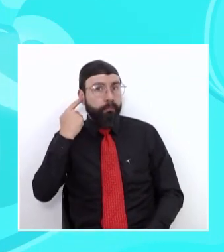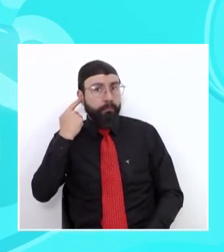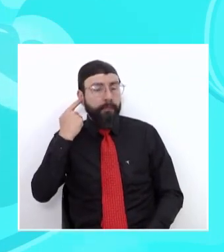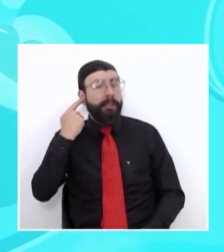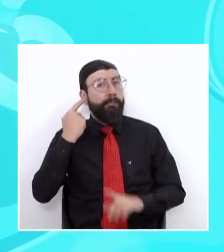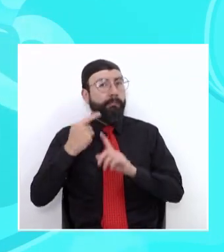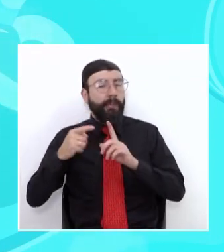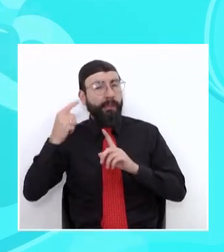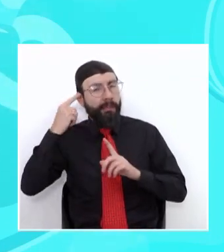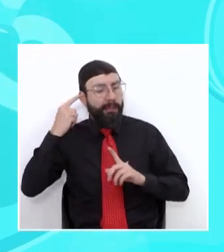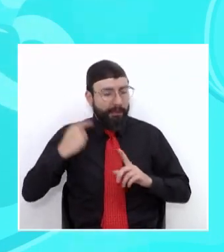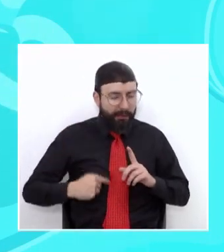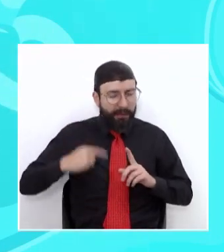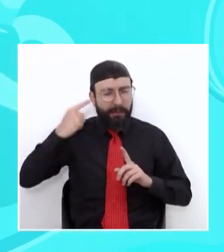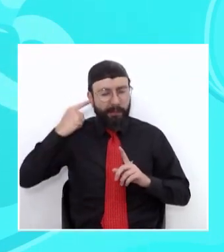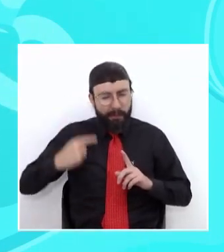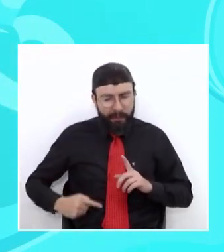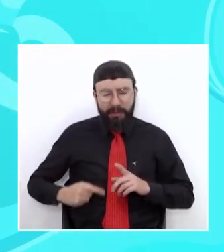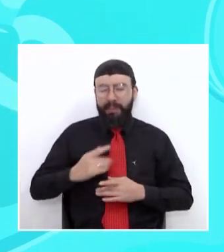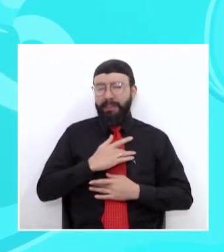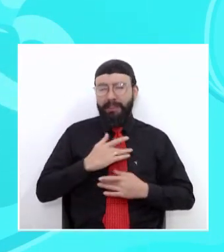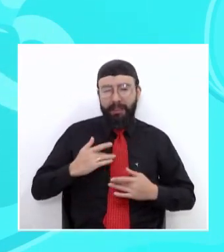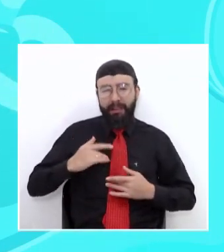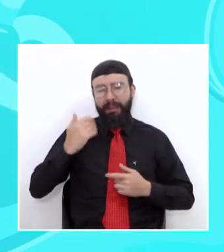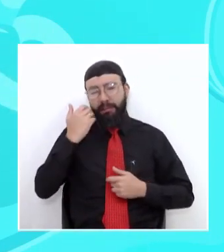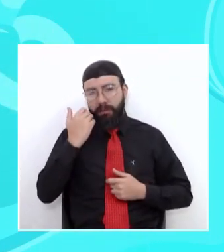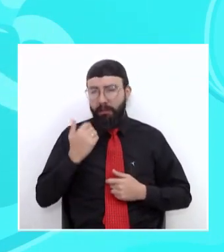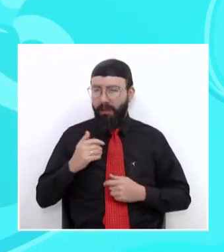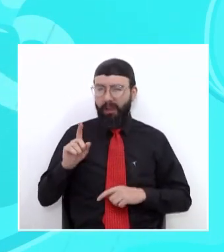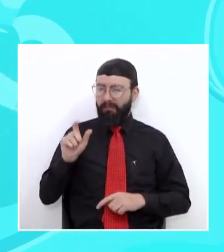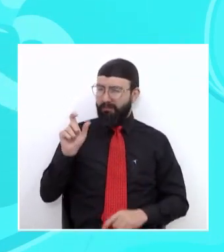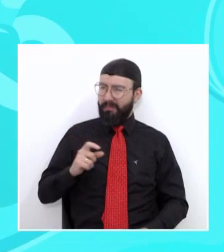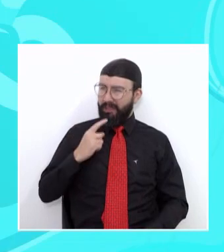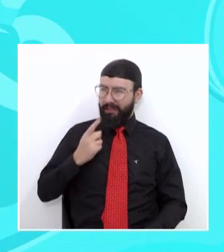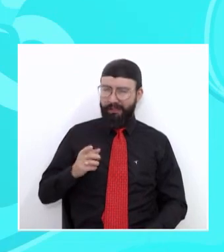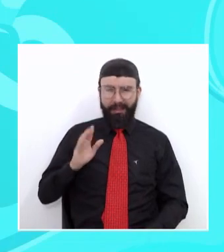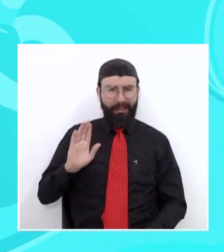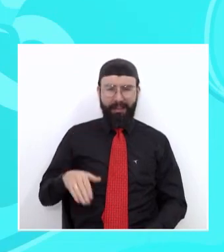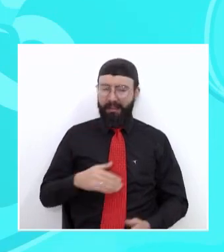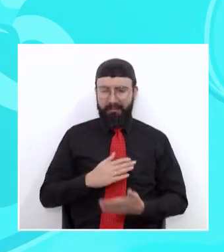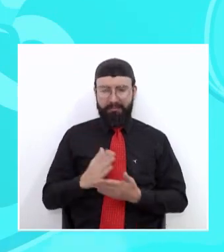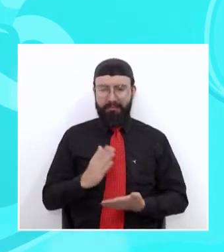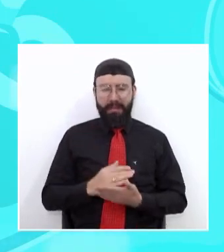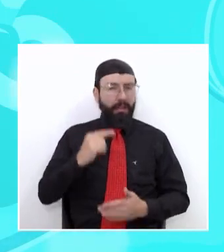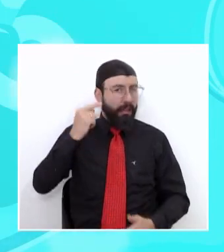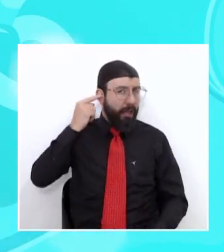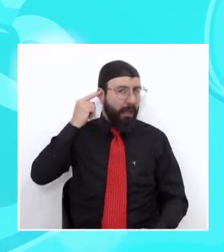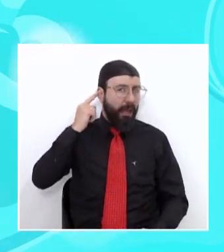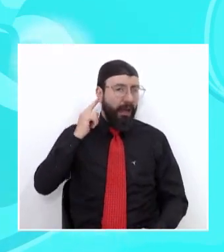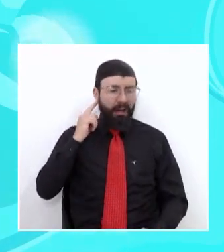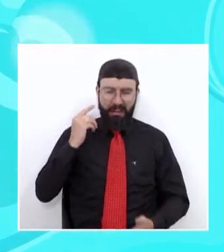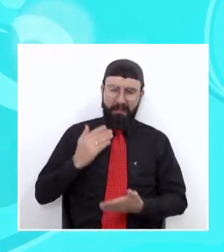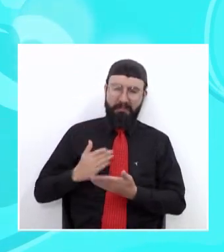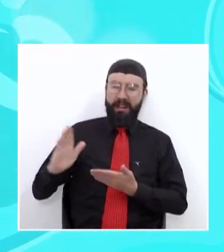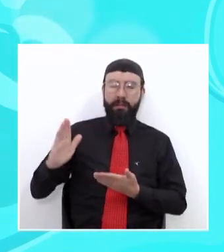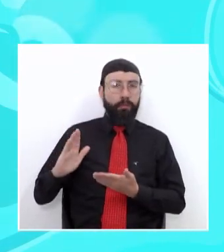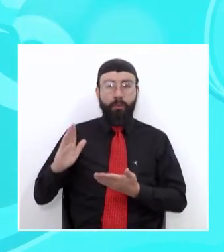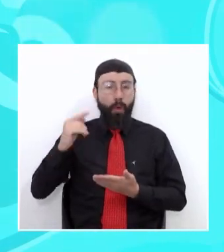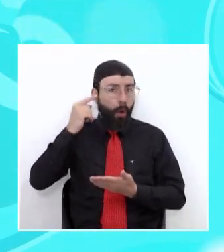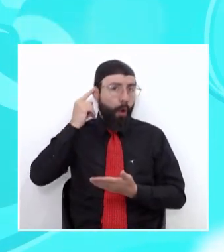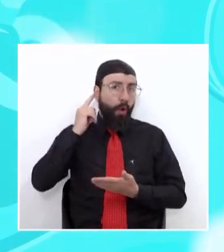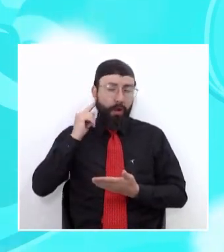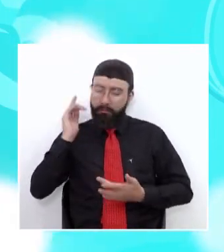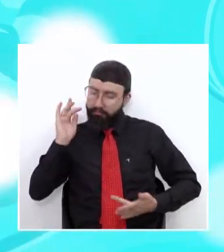grandes problemas de salud. Ustedes dirán, pero eso no tiene nada que ver, es la oreja. La oreja no es la oreja es el resto del